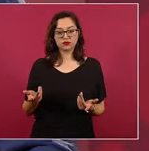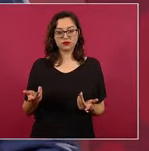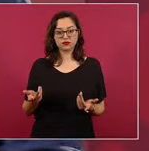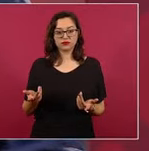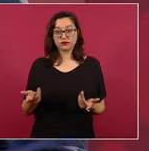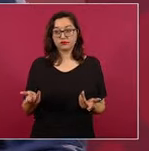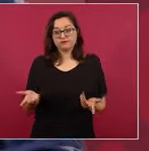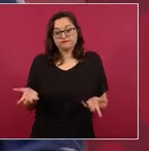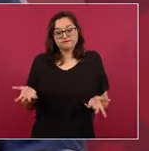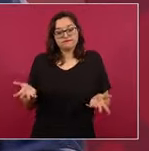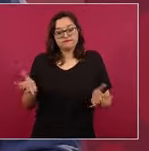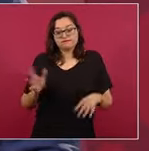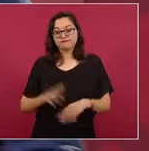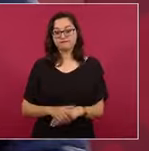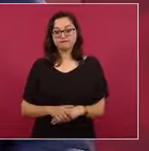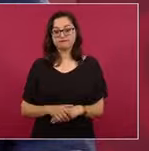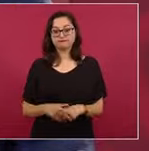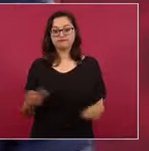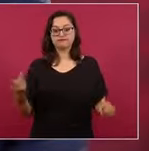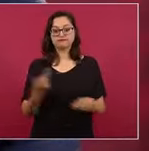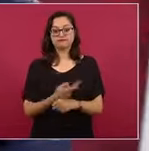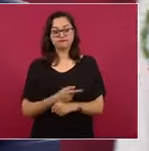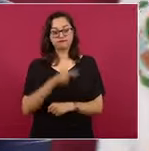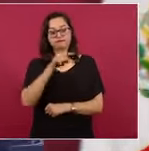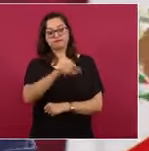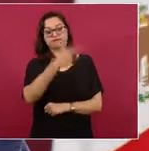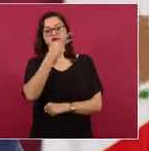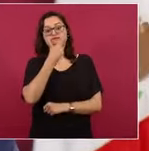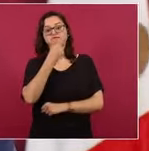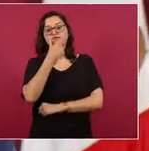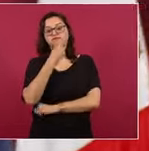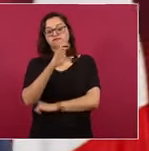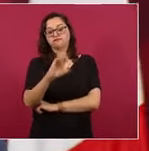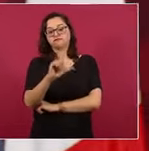Y ahí está Claudio X González, ¿no?